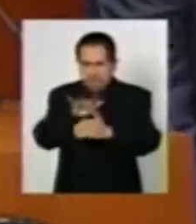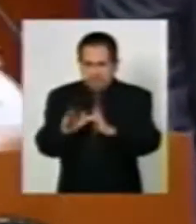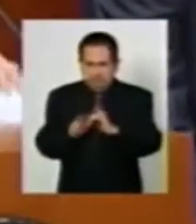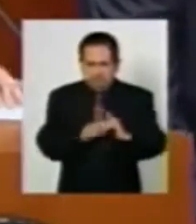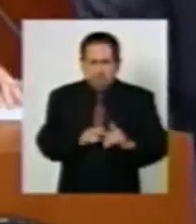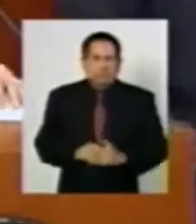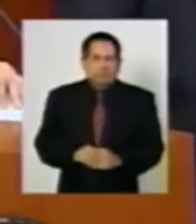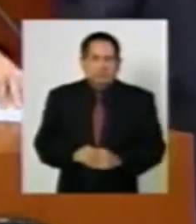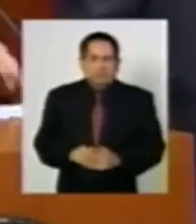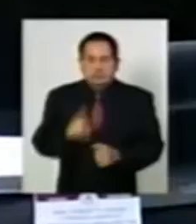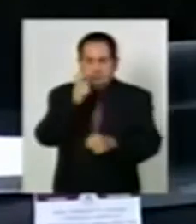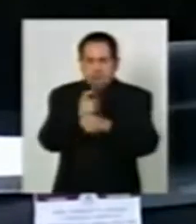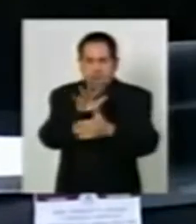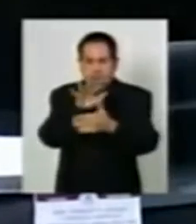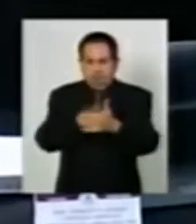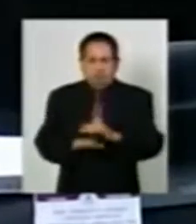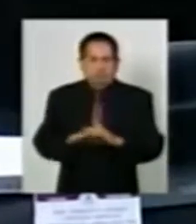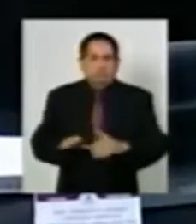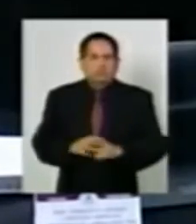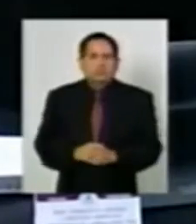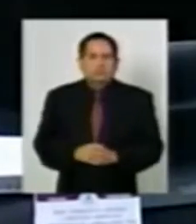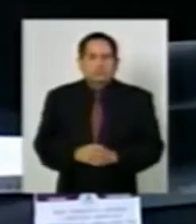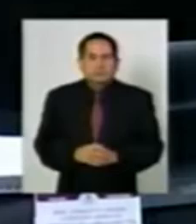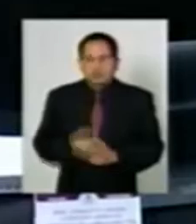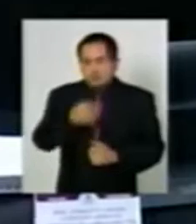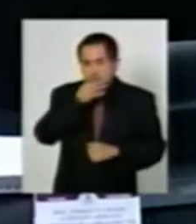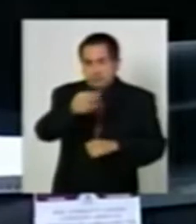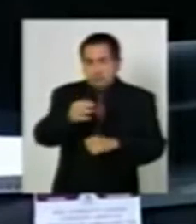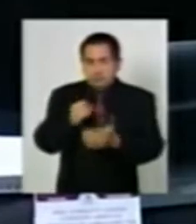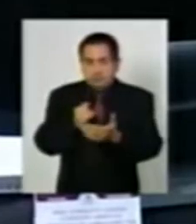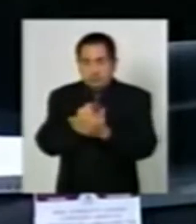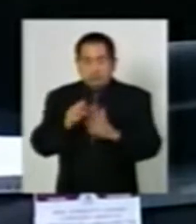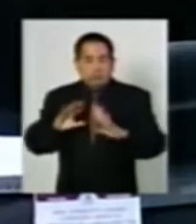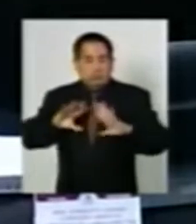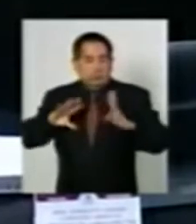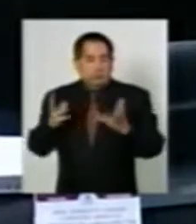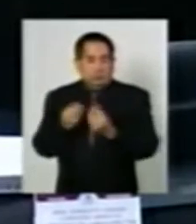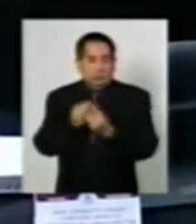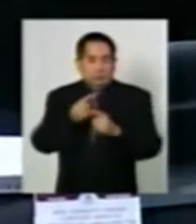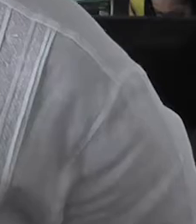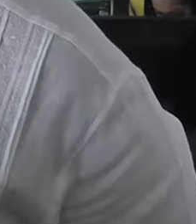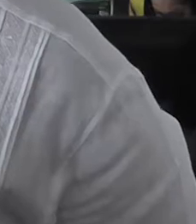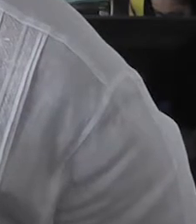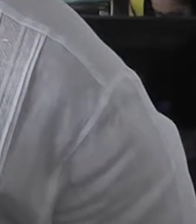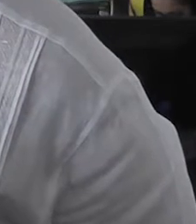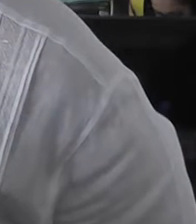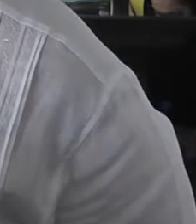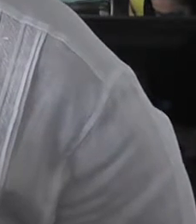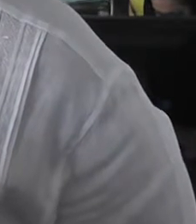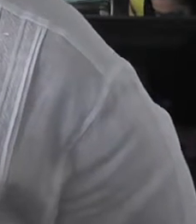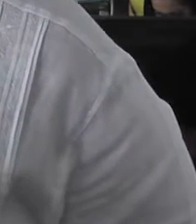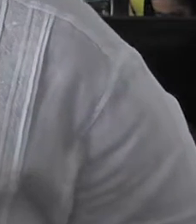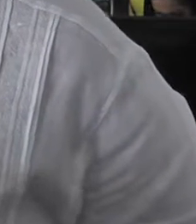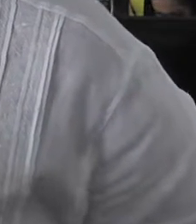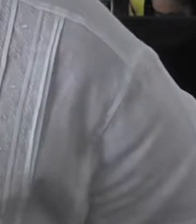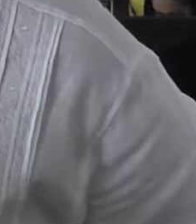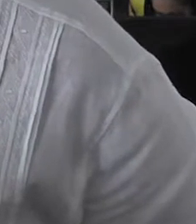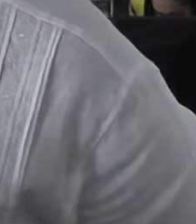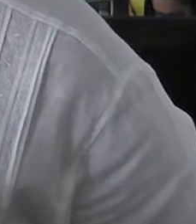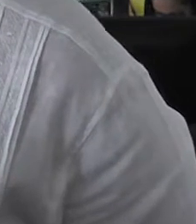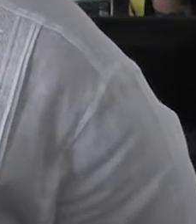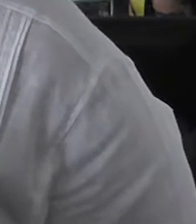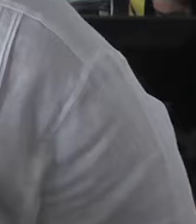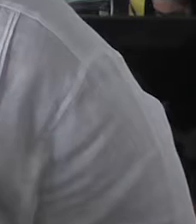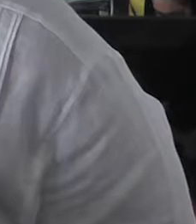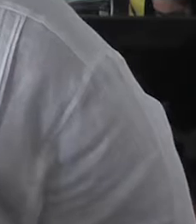que no se dé un albazo legislativo en estos temas que busca la desaparición de los delfinarios en mexico así lo afirmó su representante rodrigo